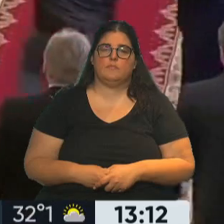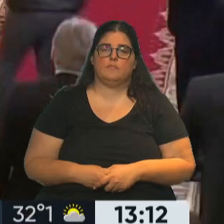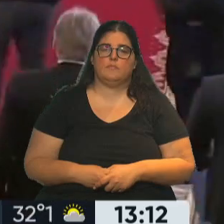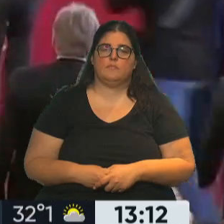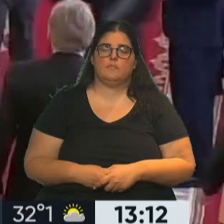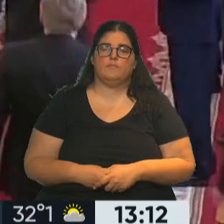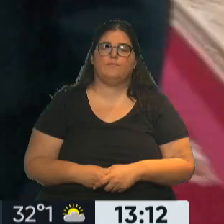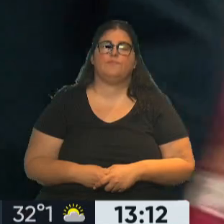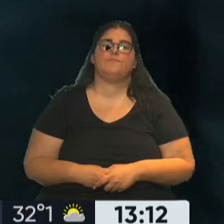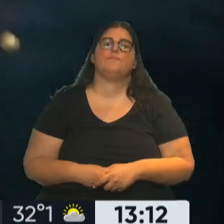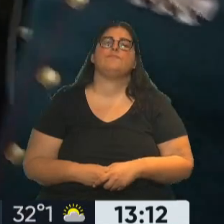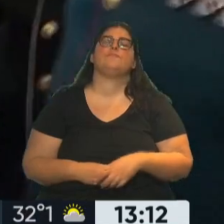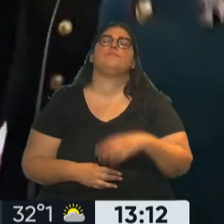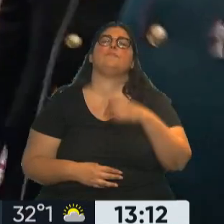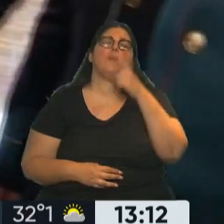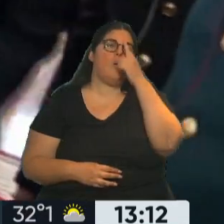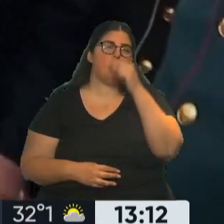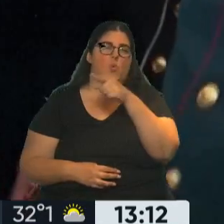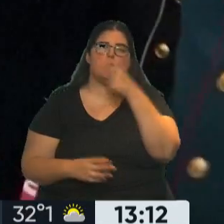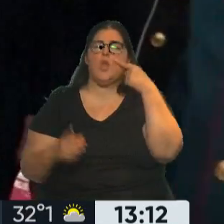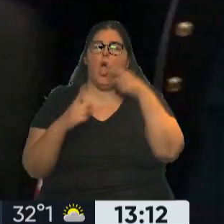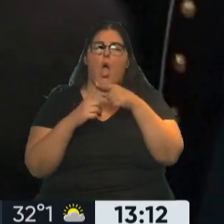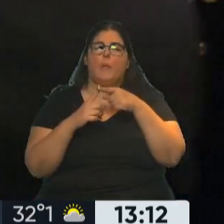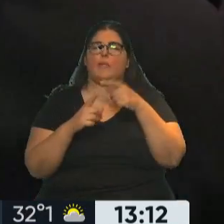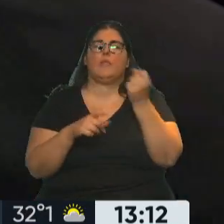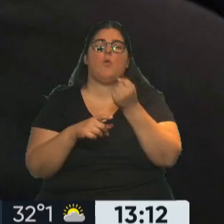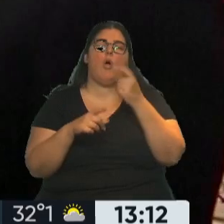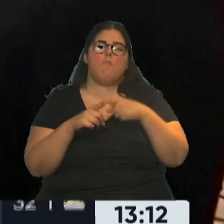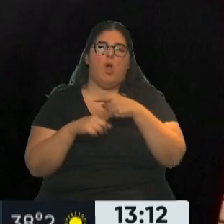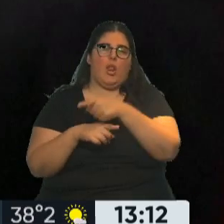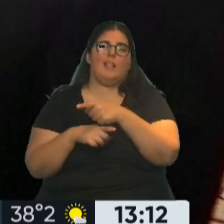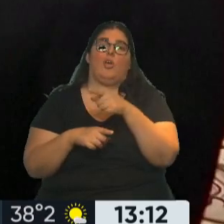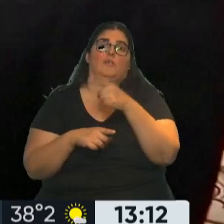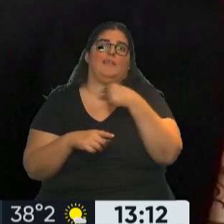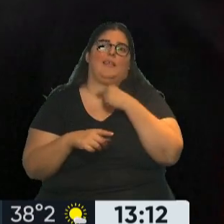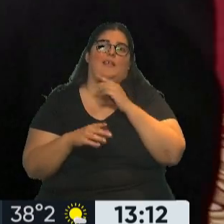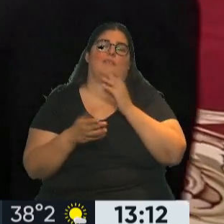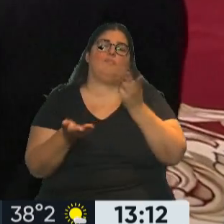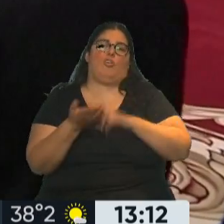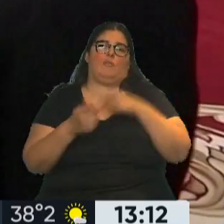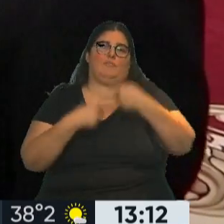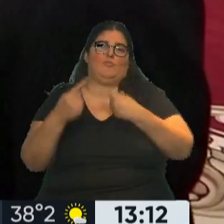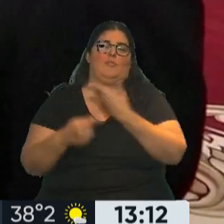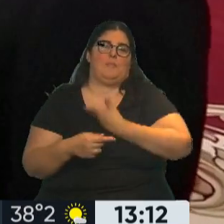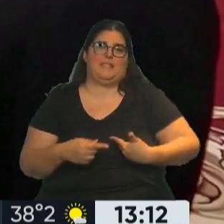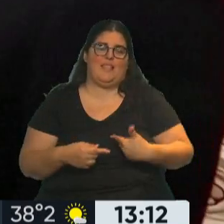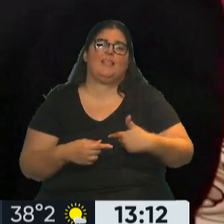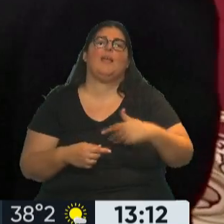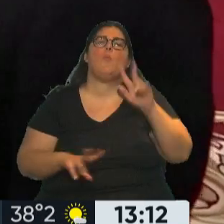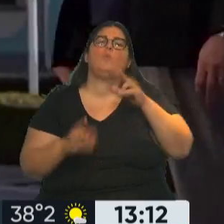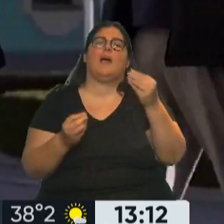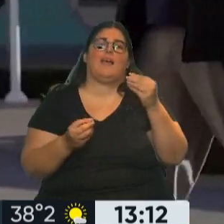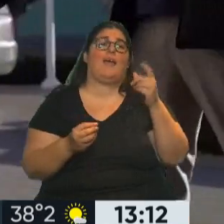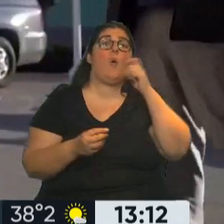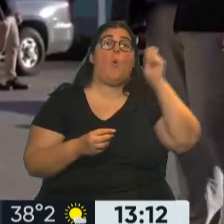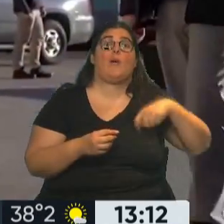el objetivo político de Vladimir Putin qui buscará un nuevo periodo presidencial y sostener el actual estado de cosas impidiendo cualquier avance ucraniano hasta